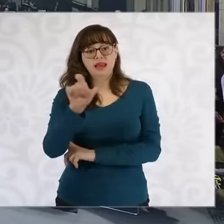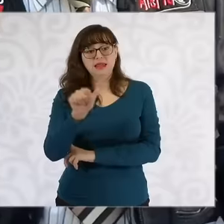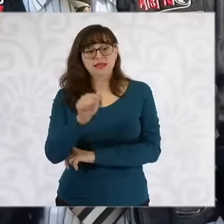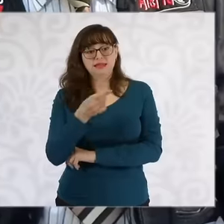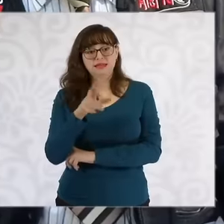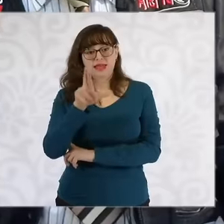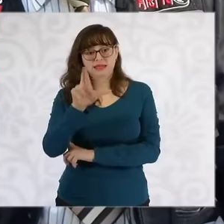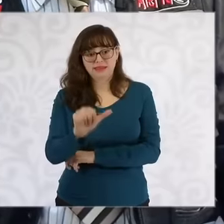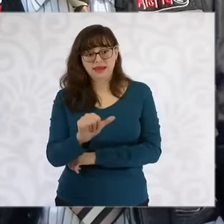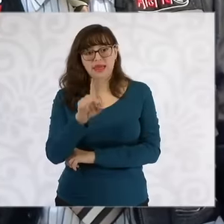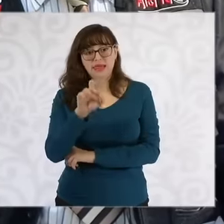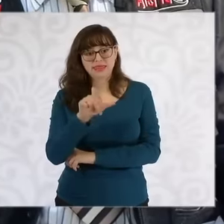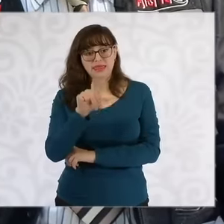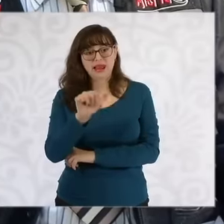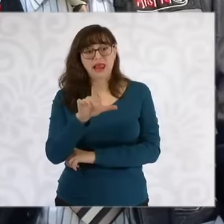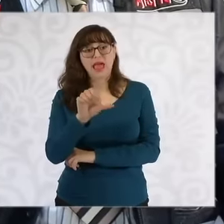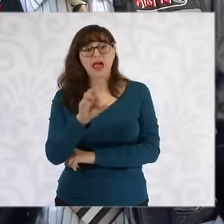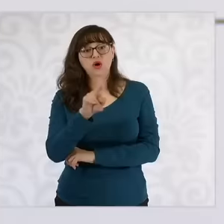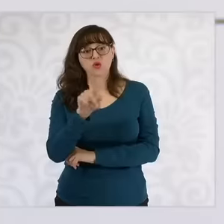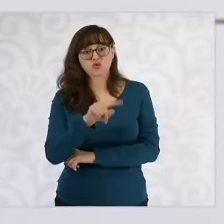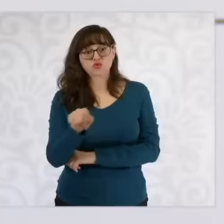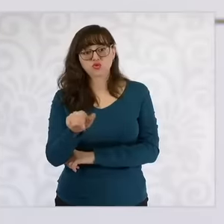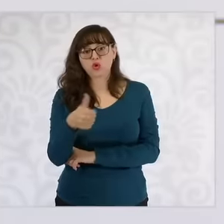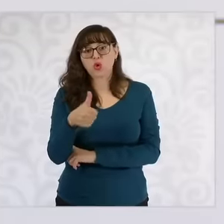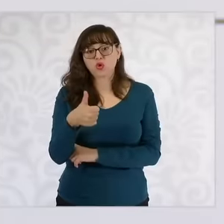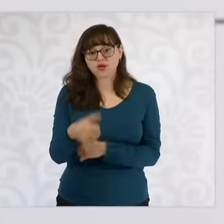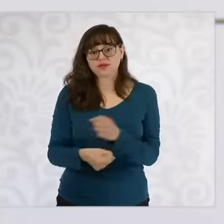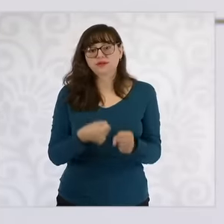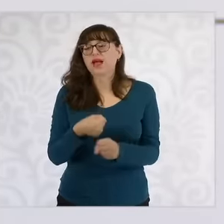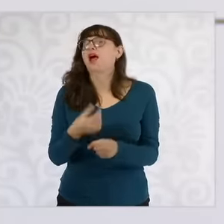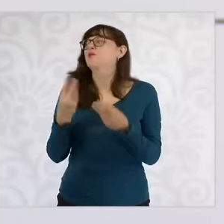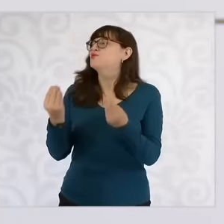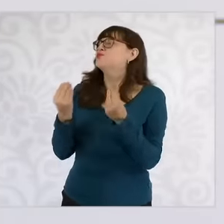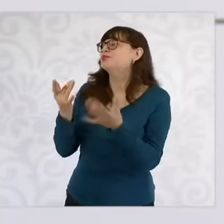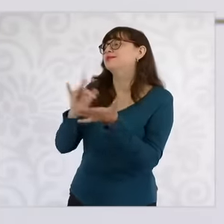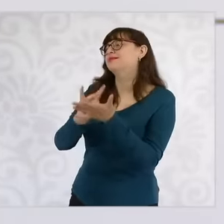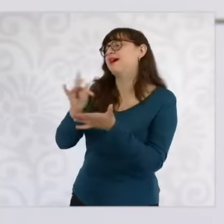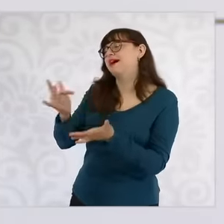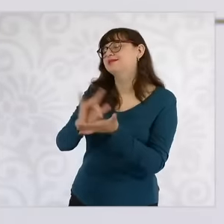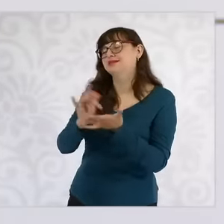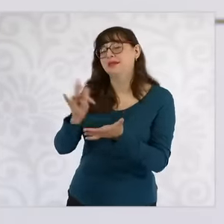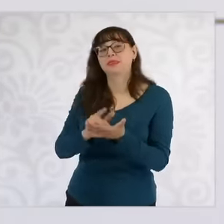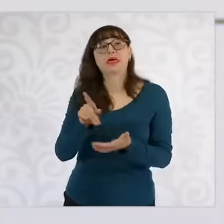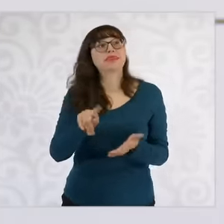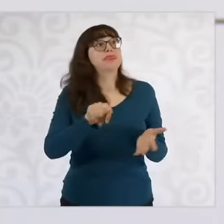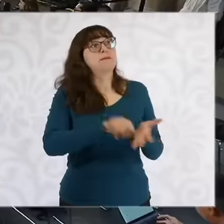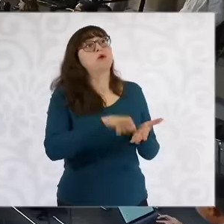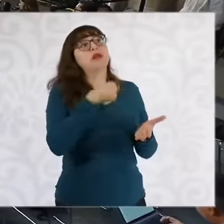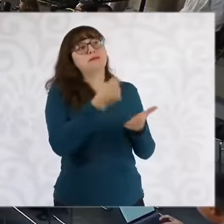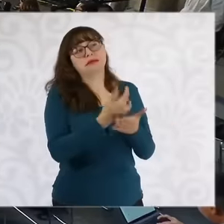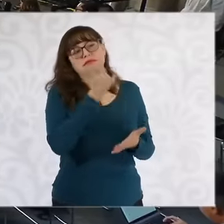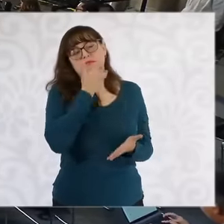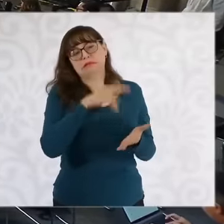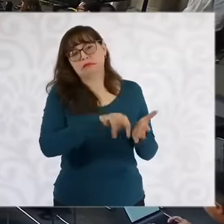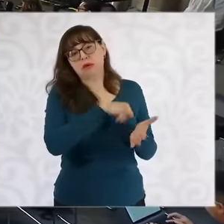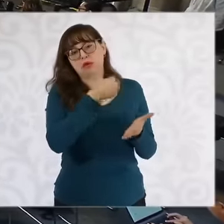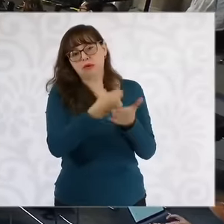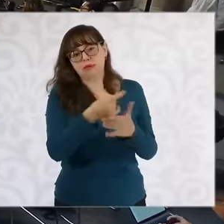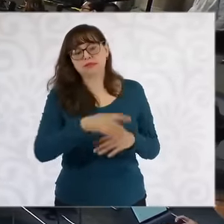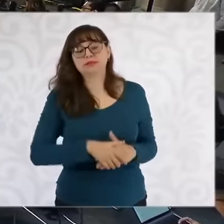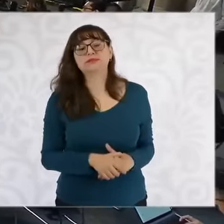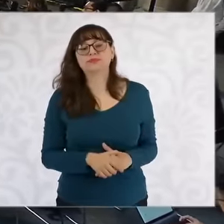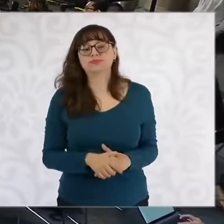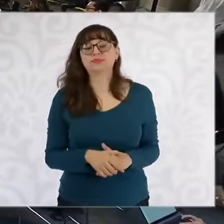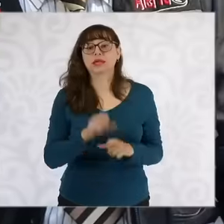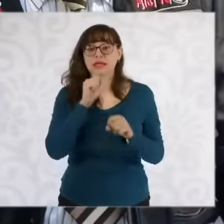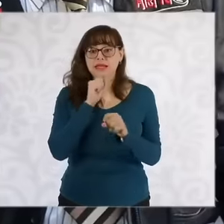Alessandra, gracias, de la Alessandra. Cruz, sí, Guerrera, de 11 años, de Altamira, Tamaulipas. Y también tuve la oportunidad días